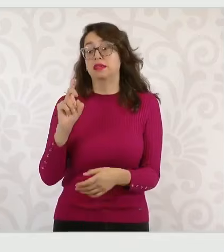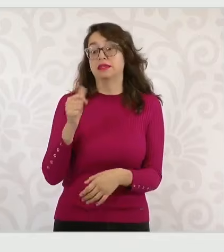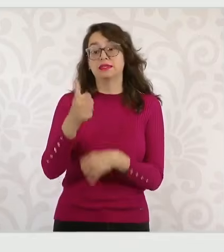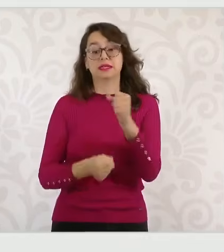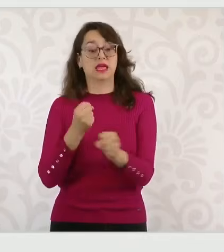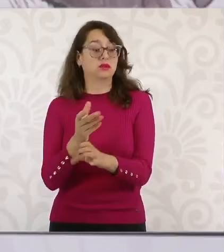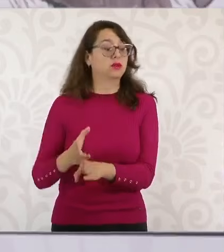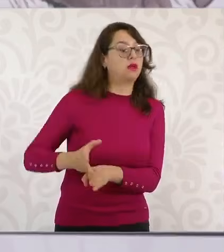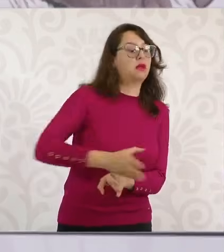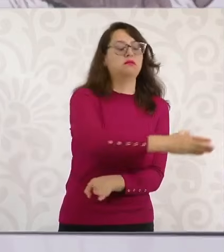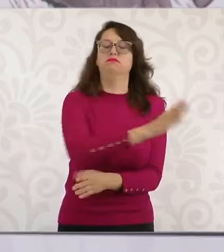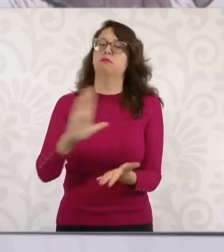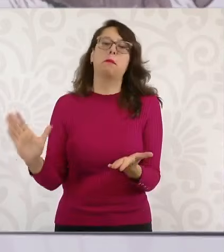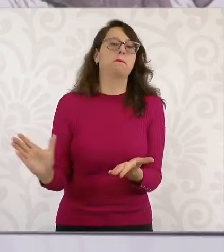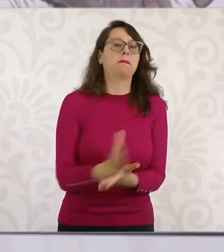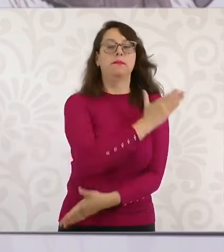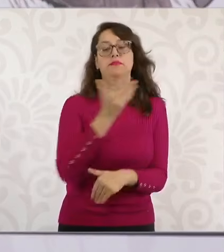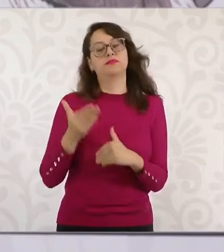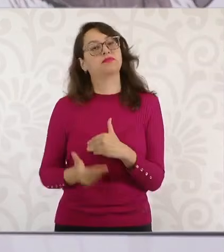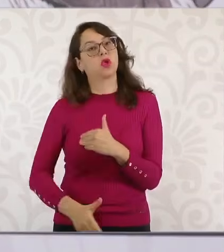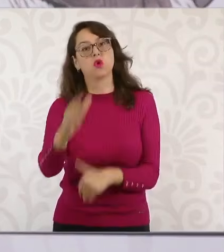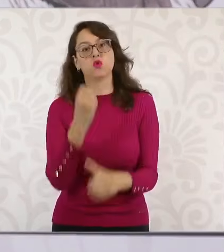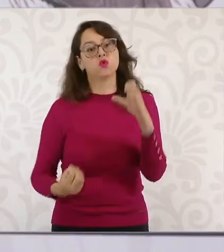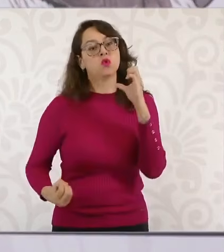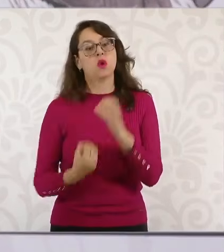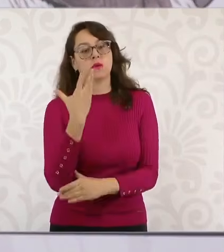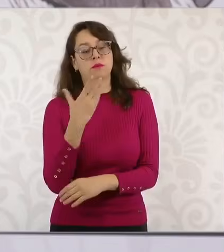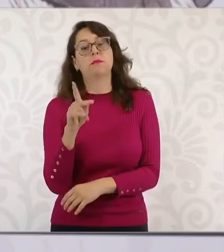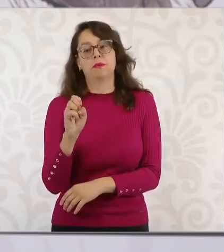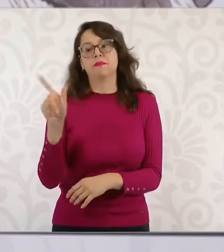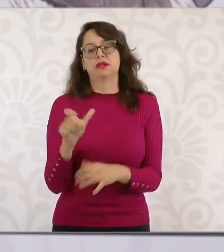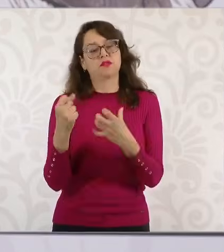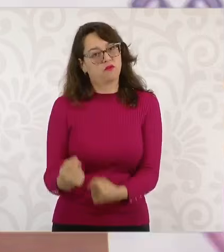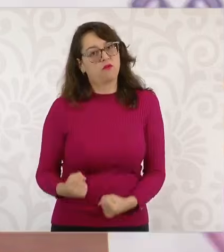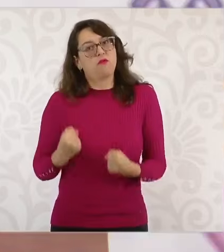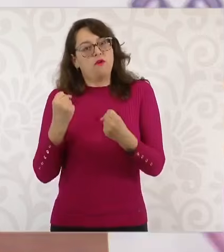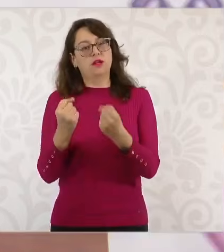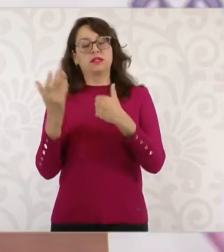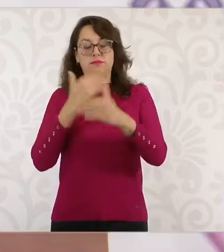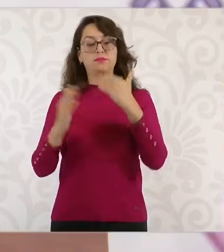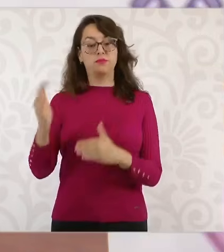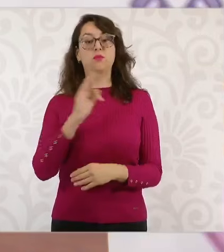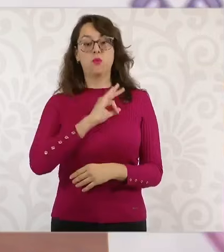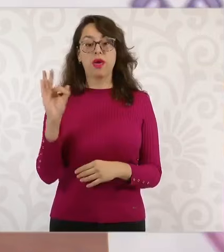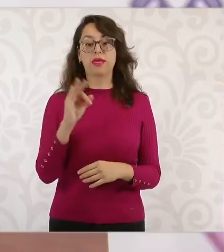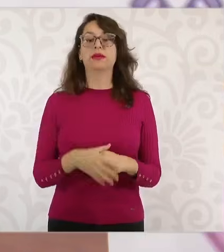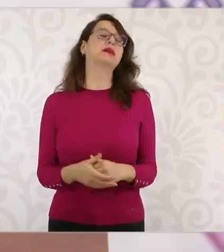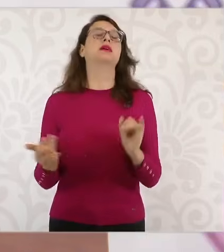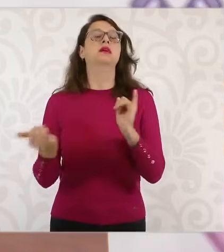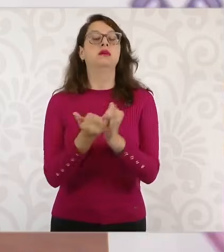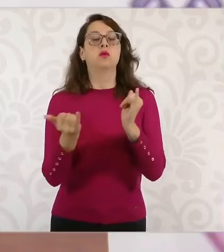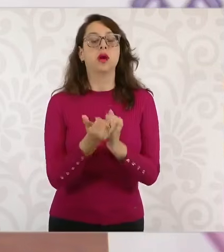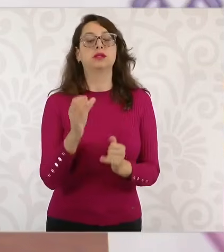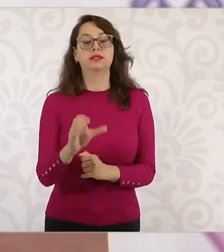neoliberalismo. Entonces, eso le ha dado mucha fuerza a Pemex. Y en CFE lo mismo, ya